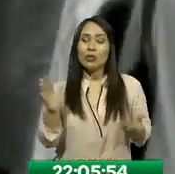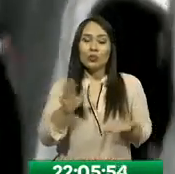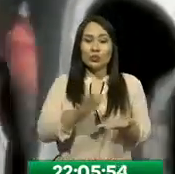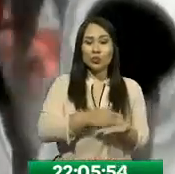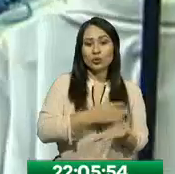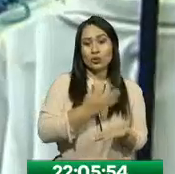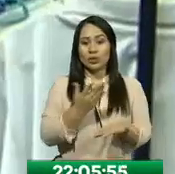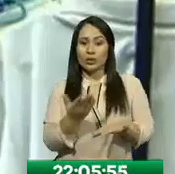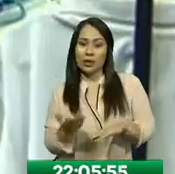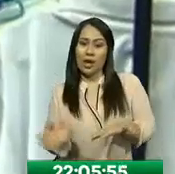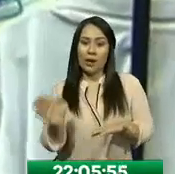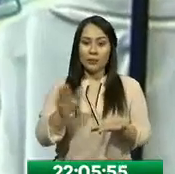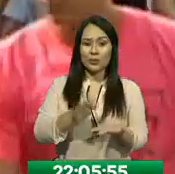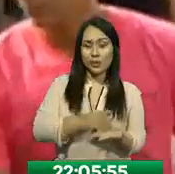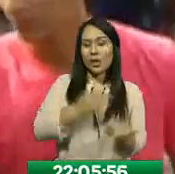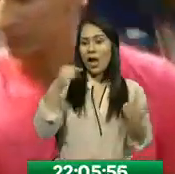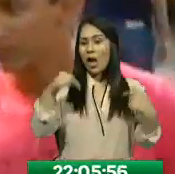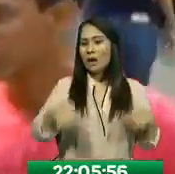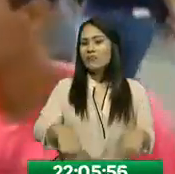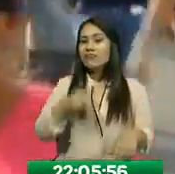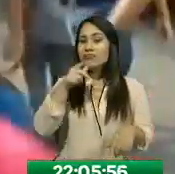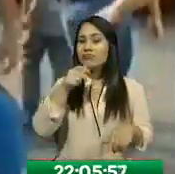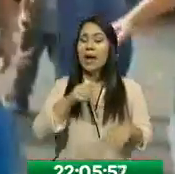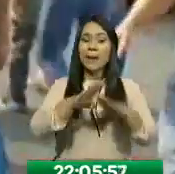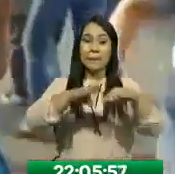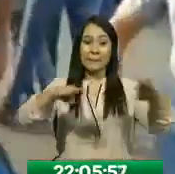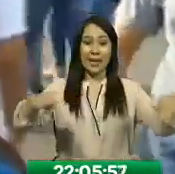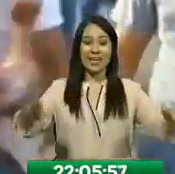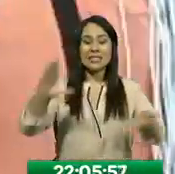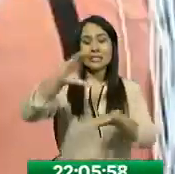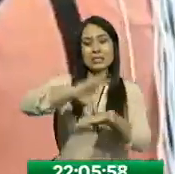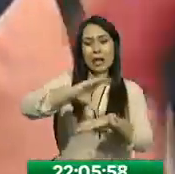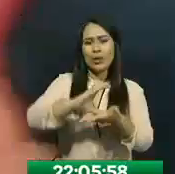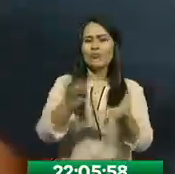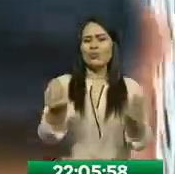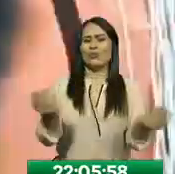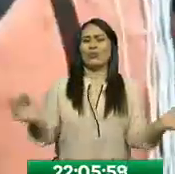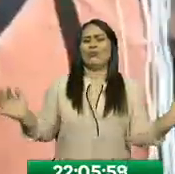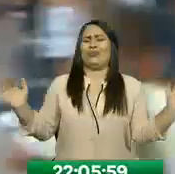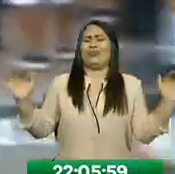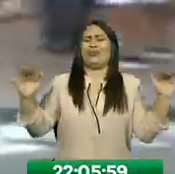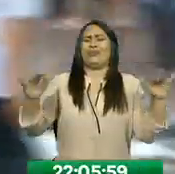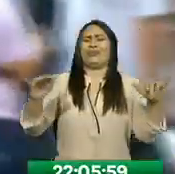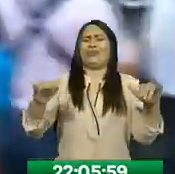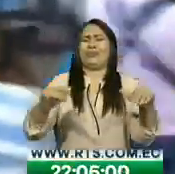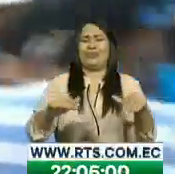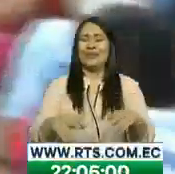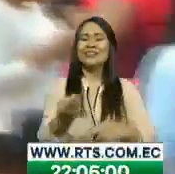ritmo de la cumbia se mueve el comercio en el corazón de la ciudad, La Bahía.